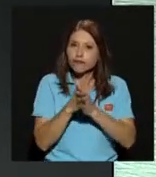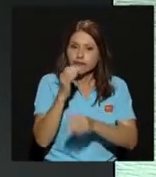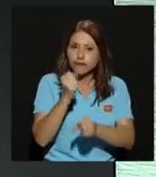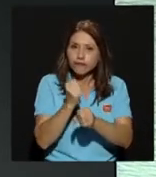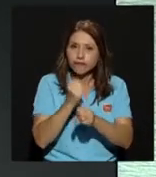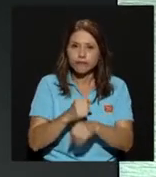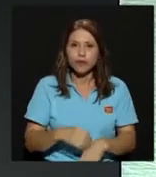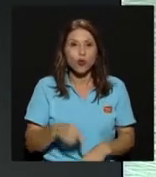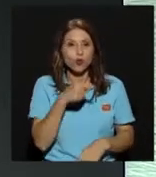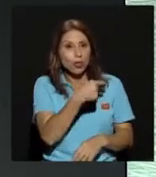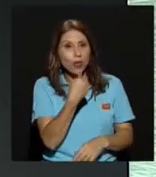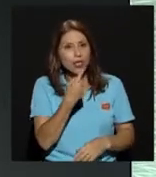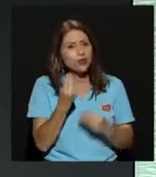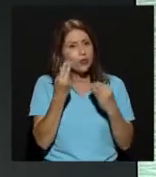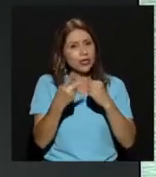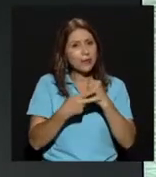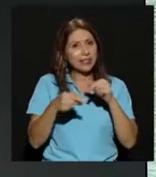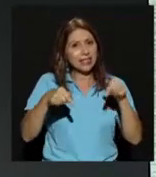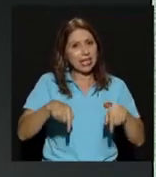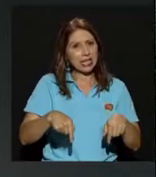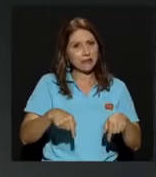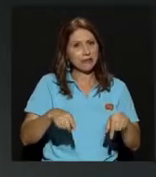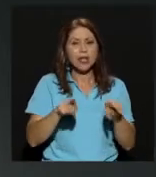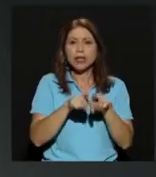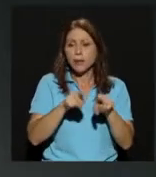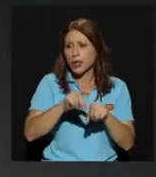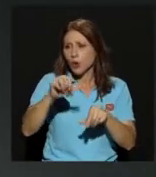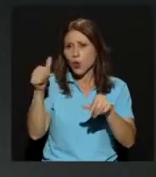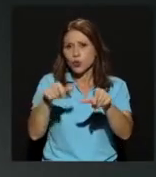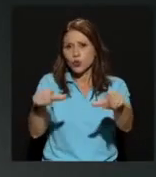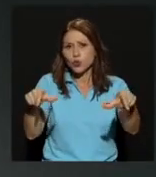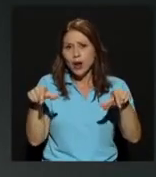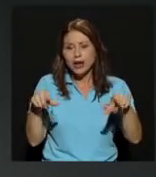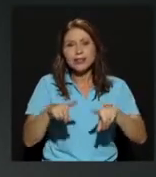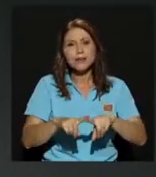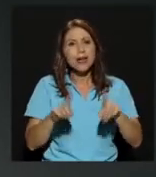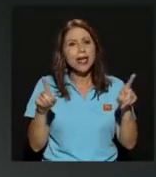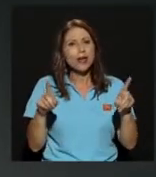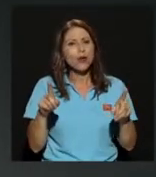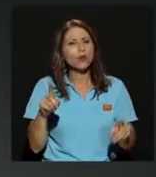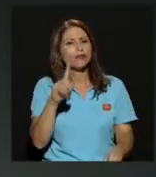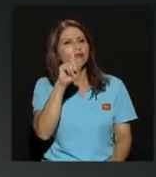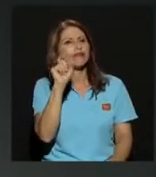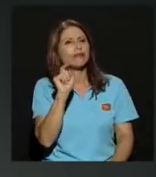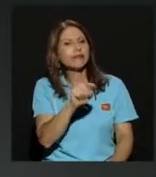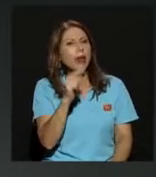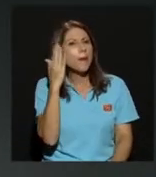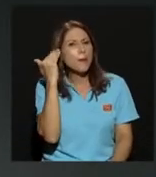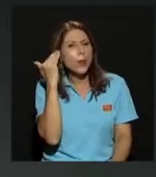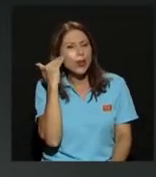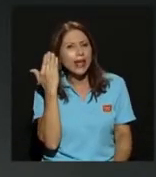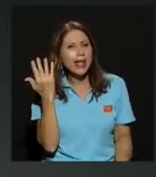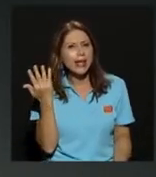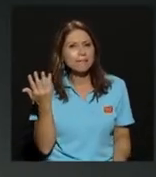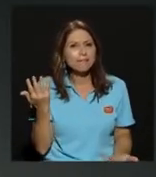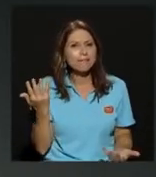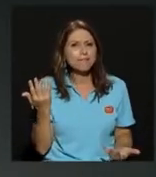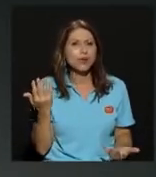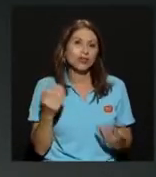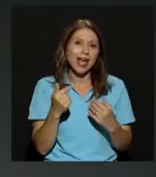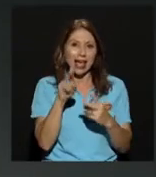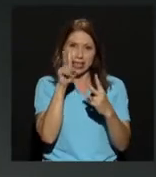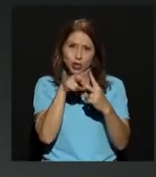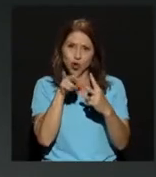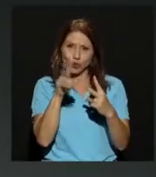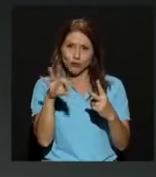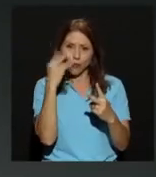usted lo ha dicho ya muchas veces aquí y en otros muchos lugares pero por qué es tan grave hay dos maneras de